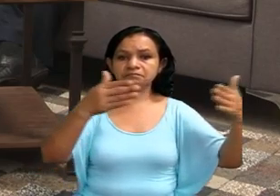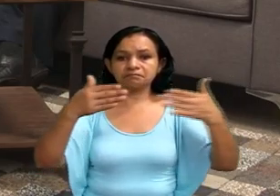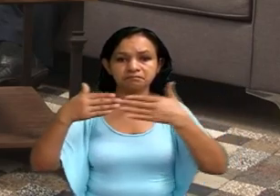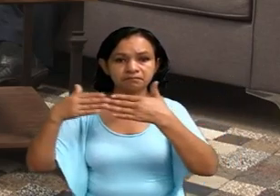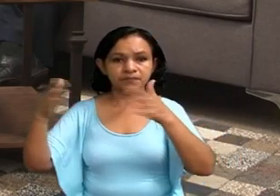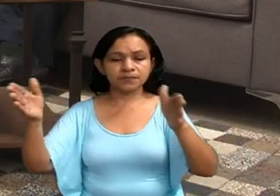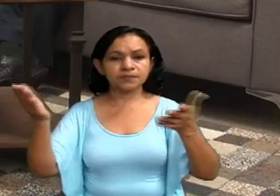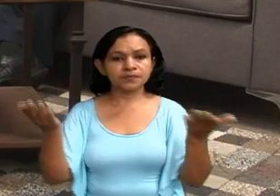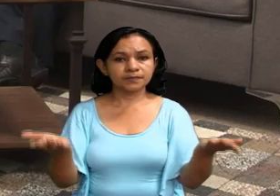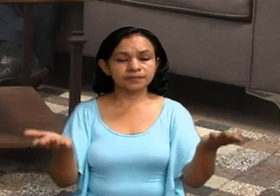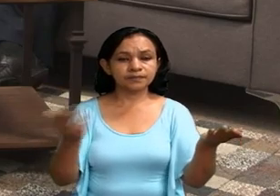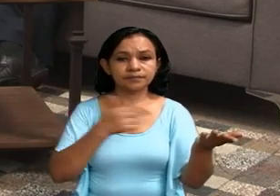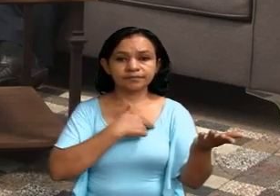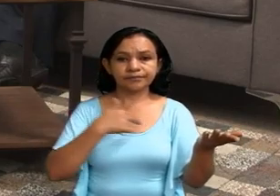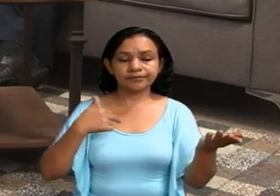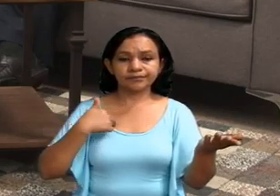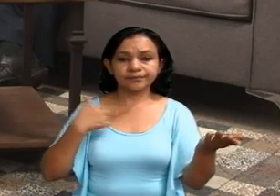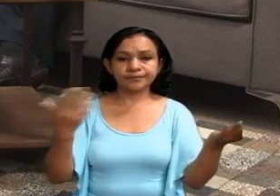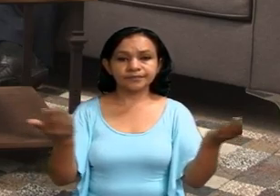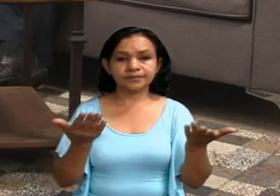convocatoria se da